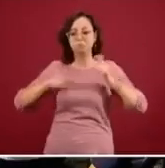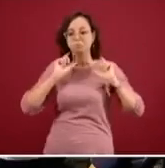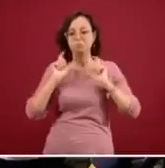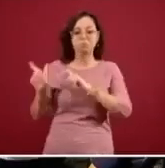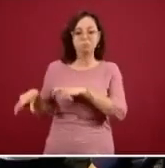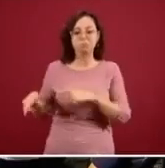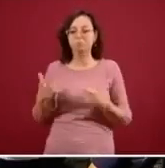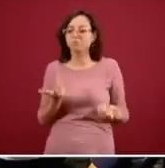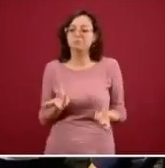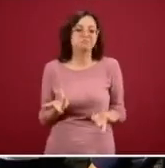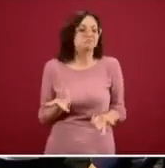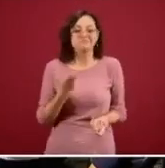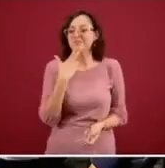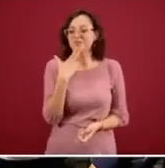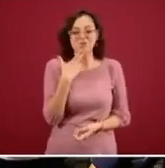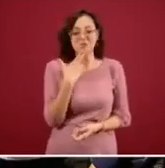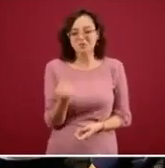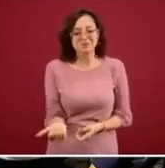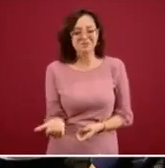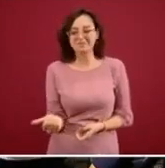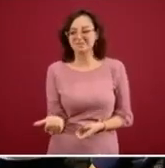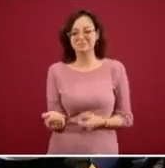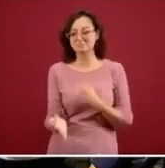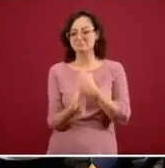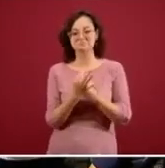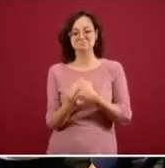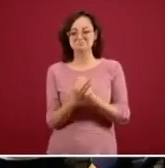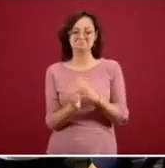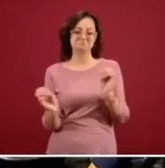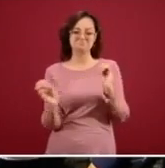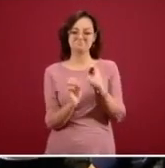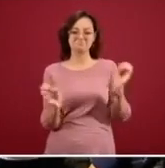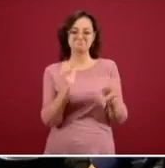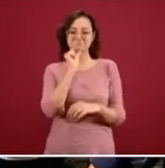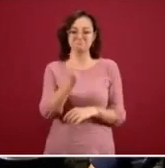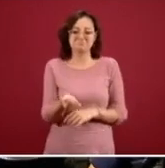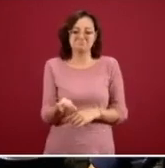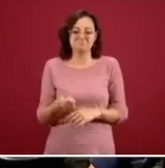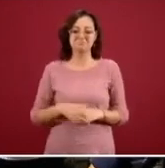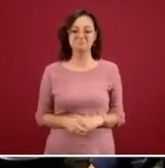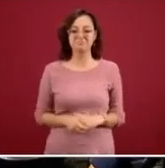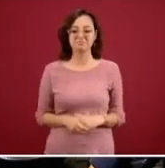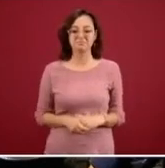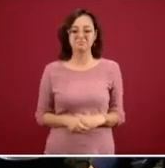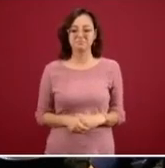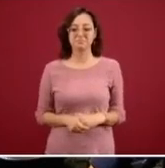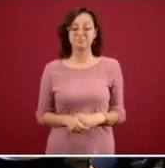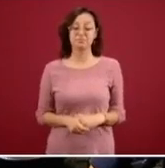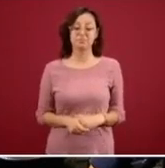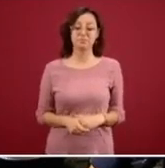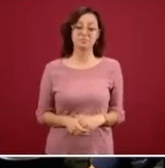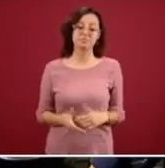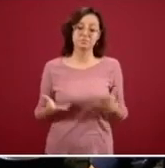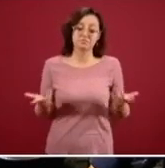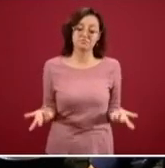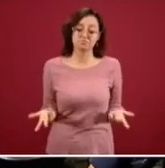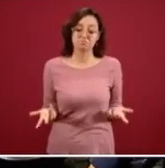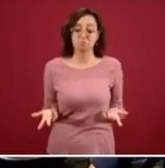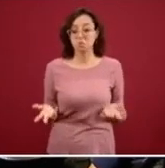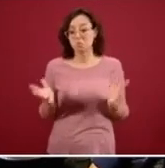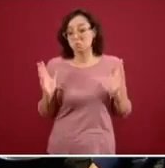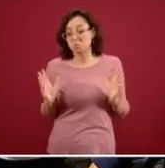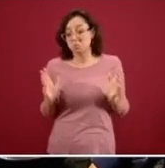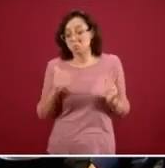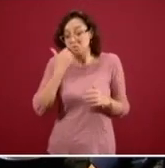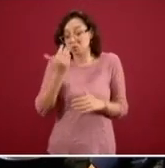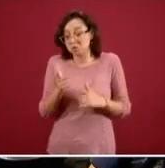que no se logre el efecto protector que potencialmente tendría. Entonces, no nos oponemos a que